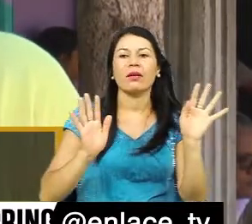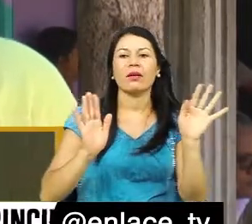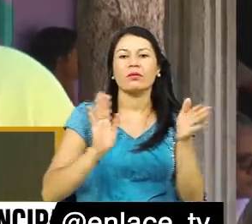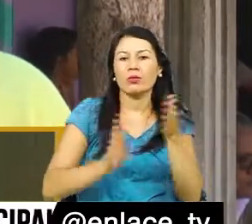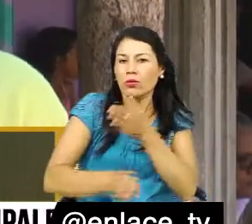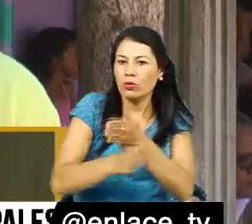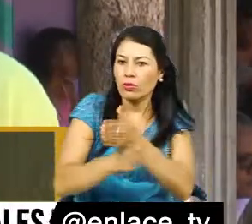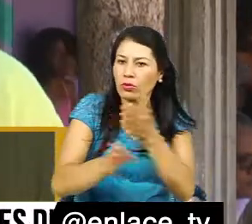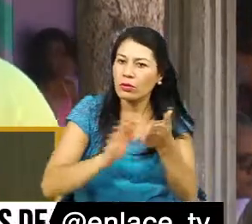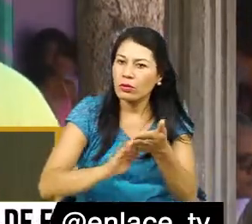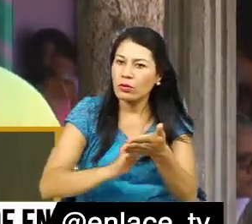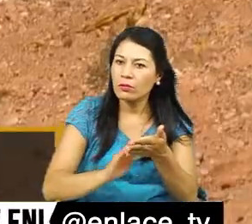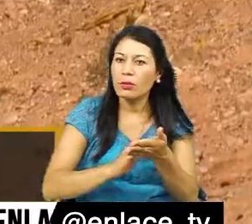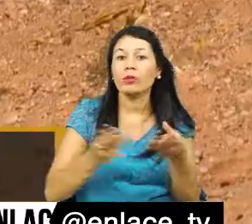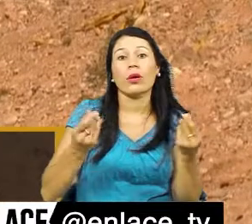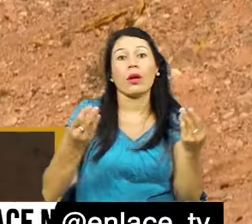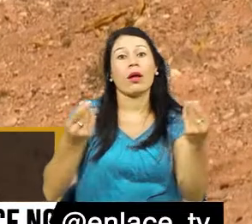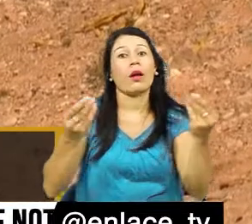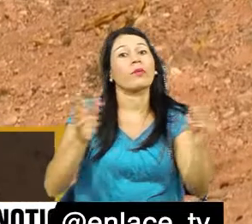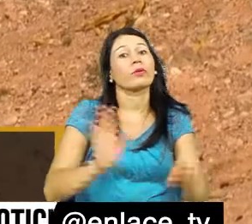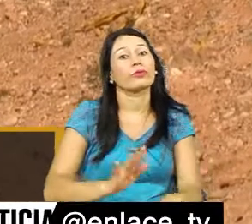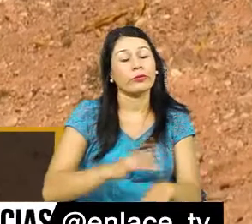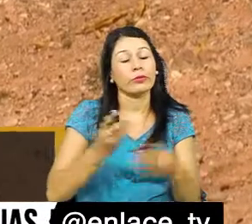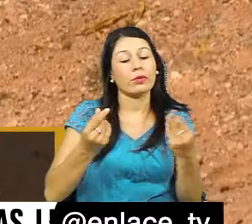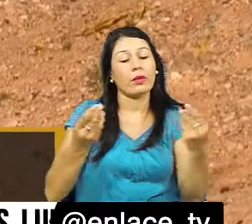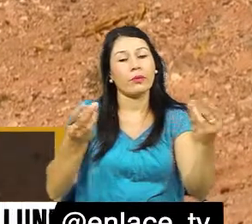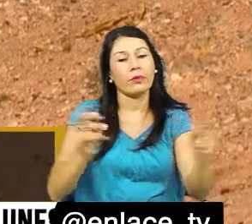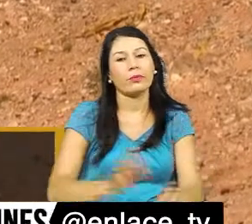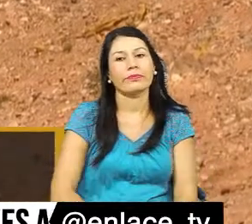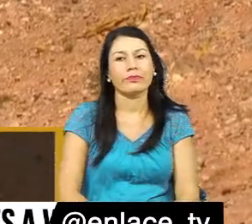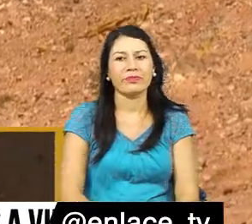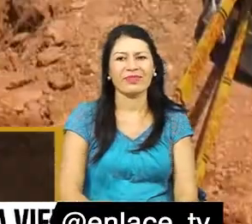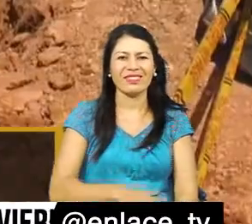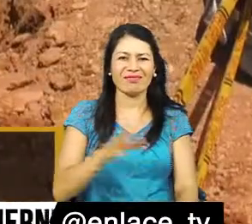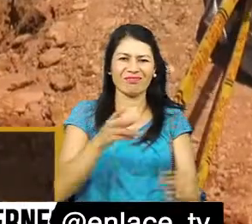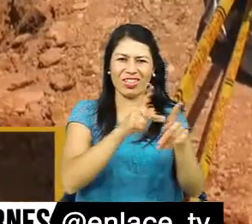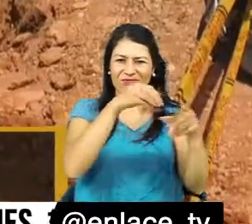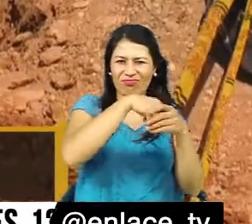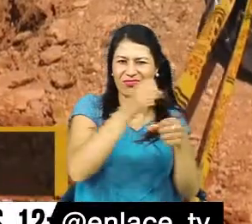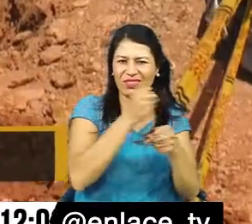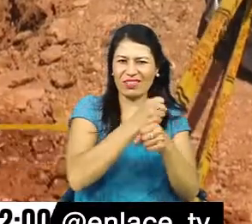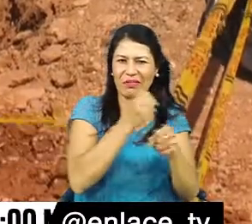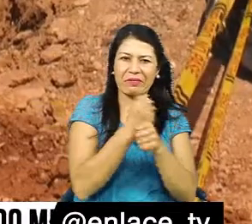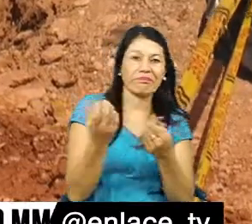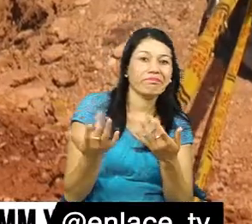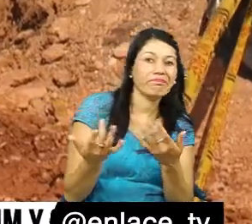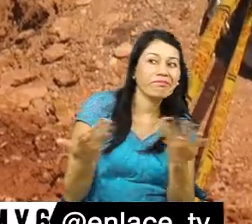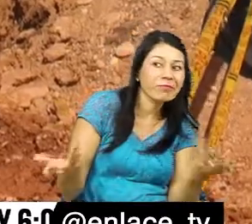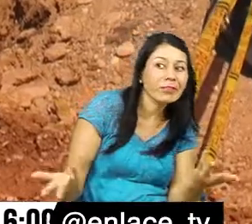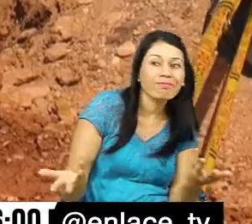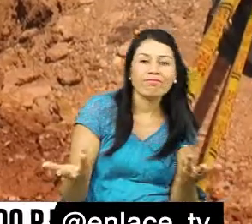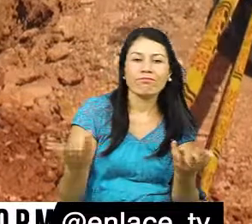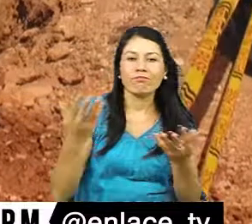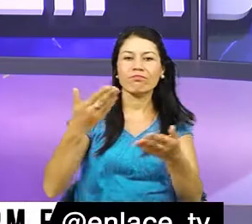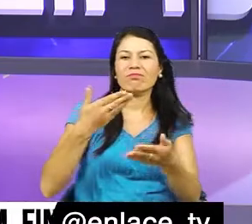hay que agilizar, ponerle patina a este cuento. Por ahora los trabajadores de la firma contratista esperarán las pólizas para así poder continuar con las